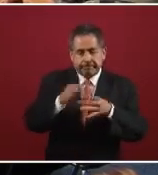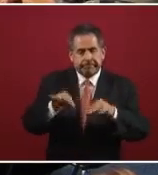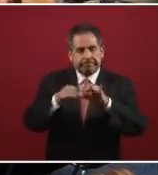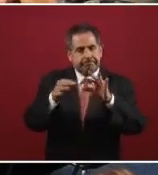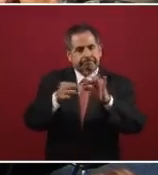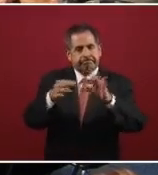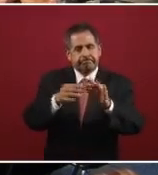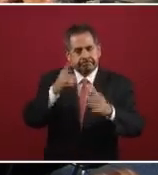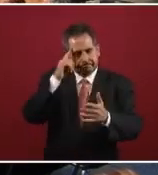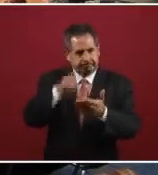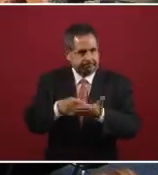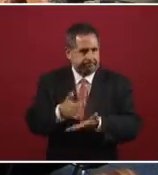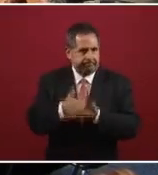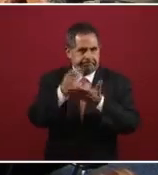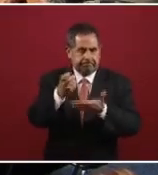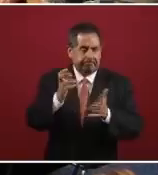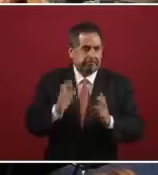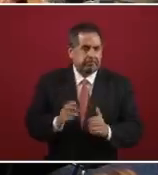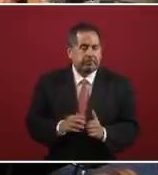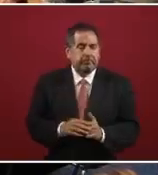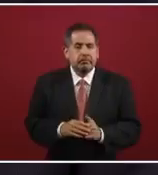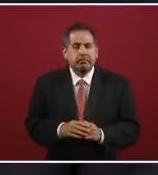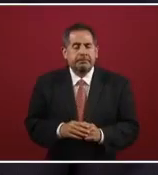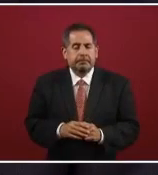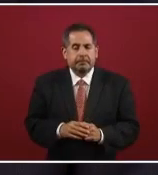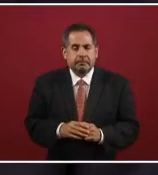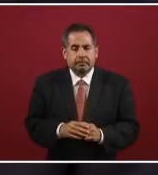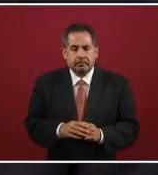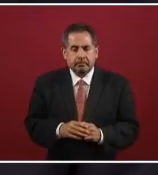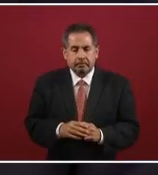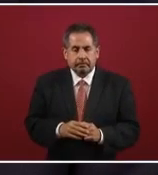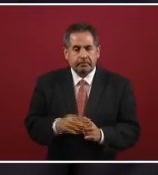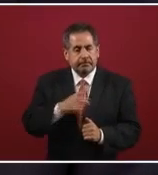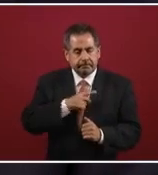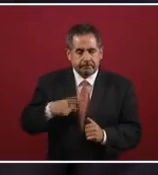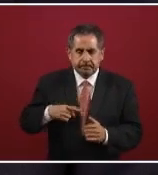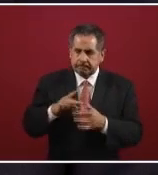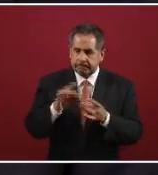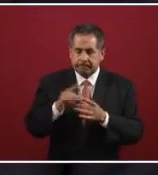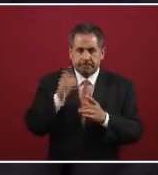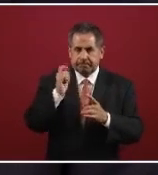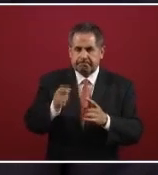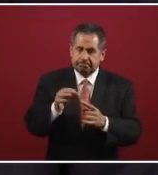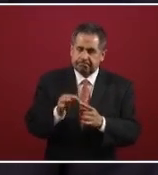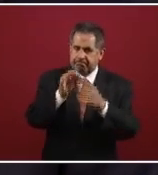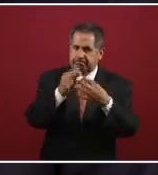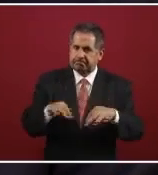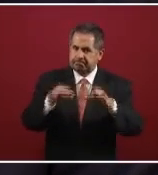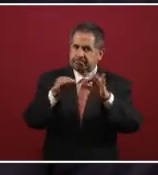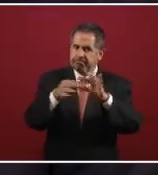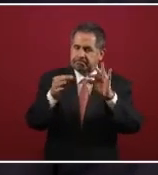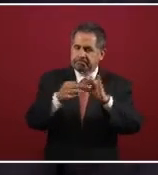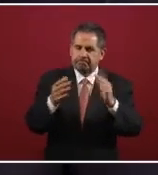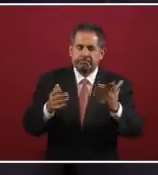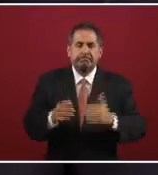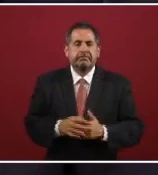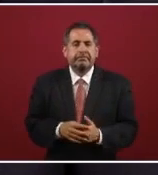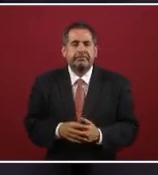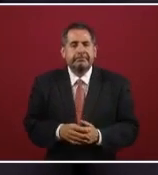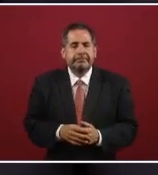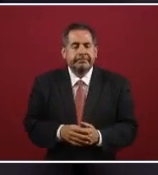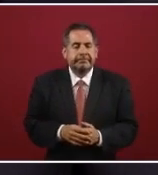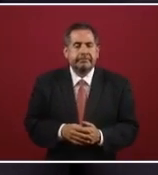yo creo que esto ayuda mucho tenemos que destacar cuándo